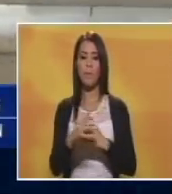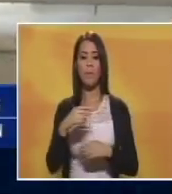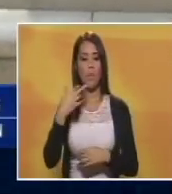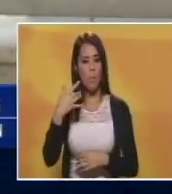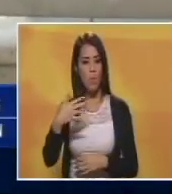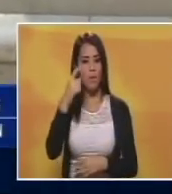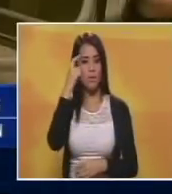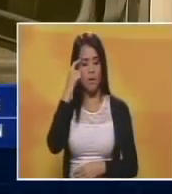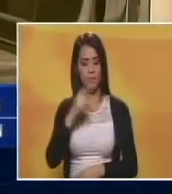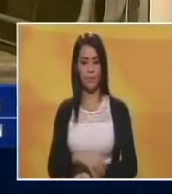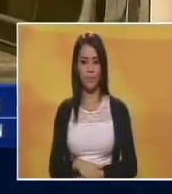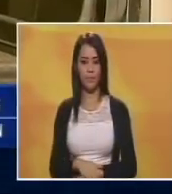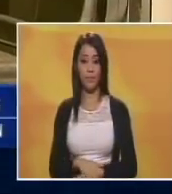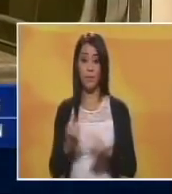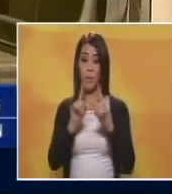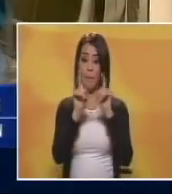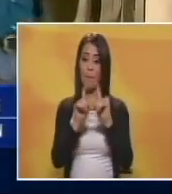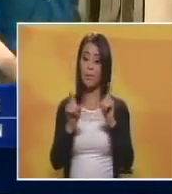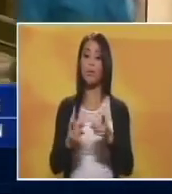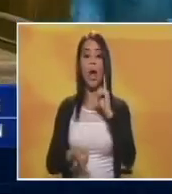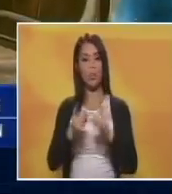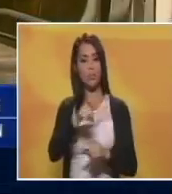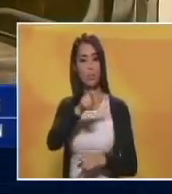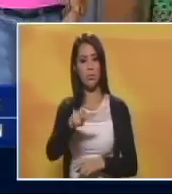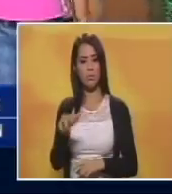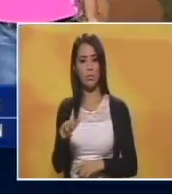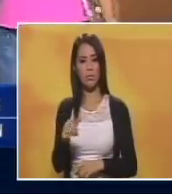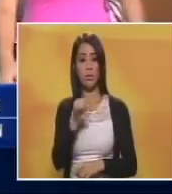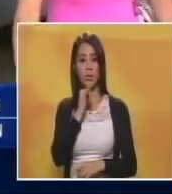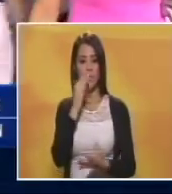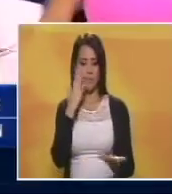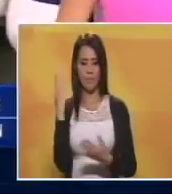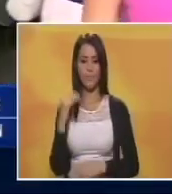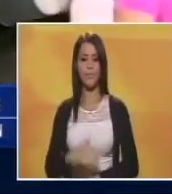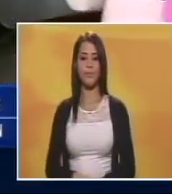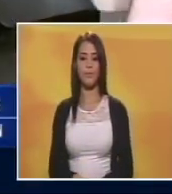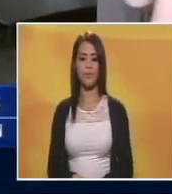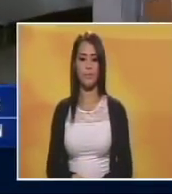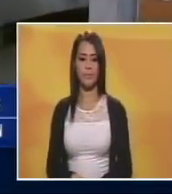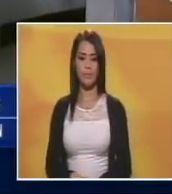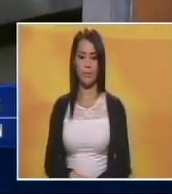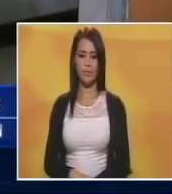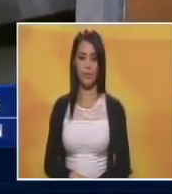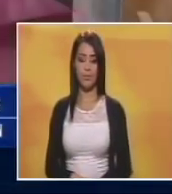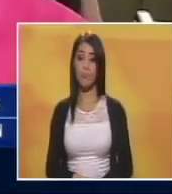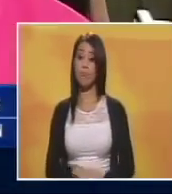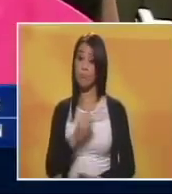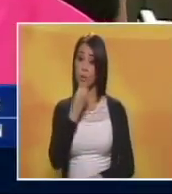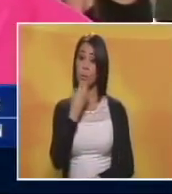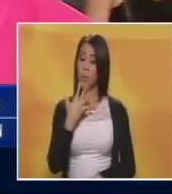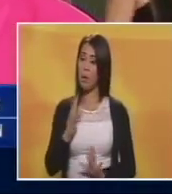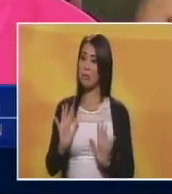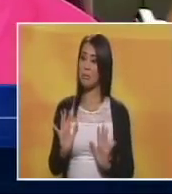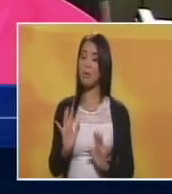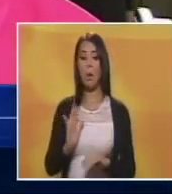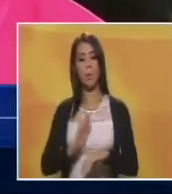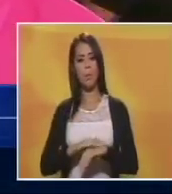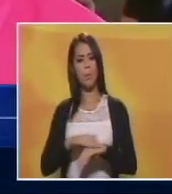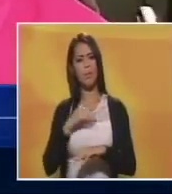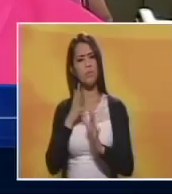días. Nosotros consultamos las opiniones de algunos usuarios y esto fue lo que nos dijeron. Mira, me parece bastante bien porque